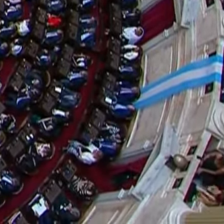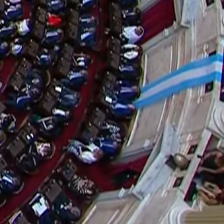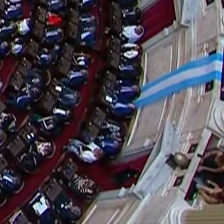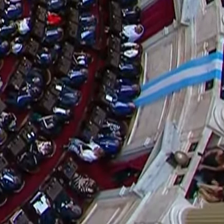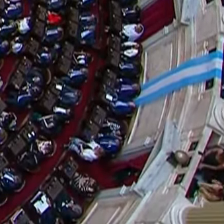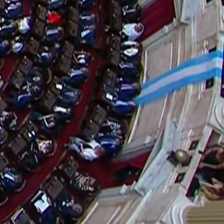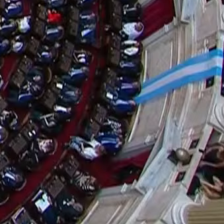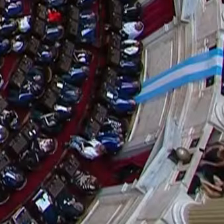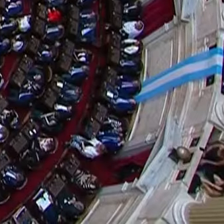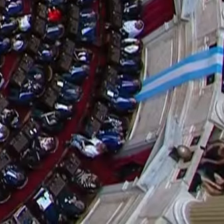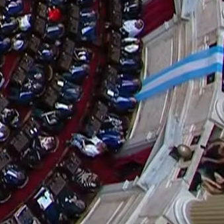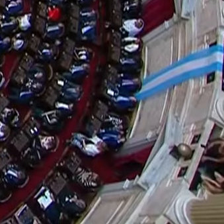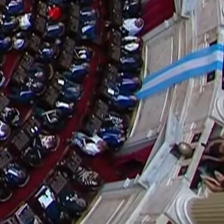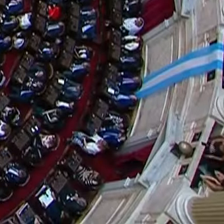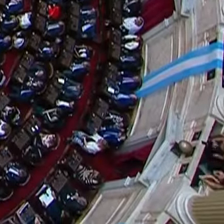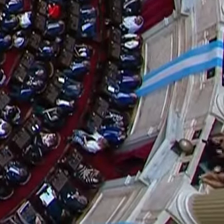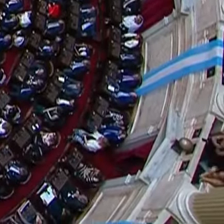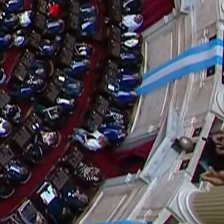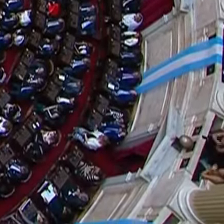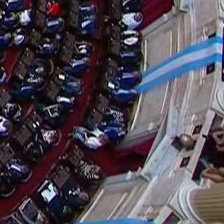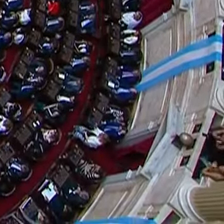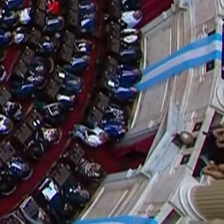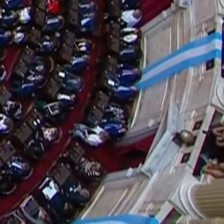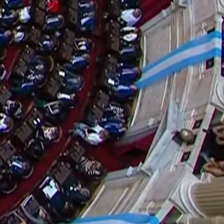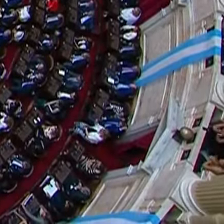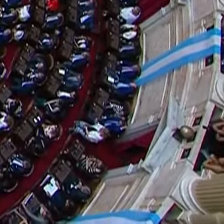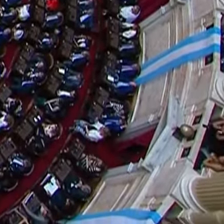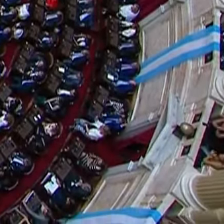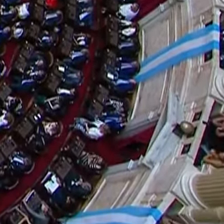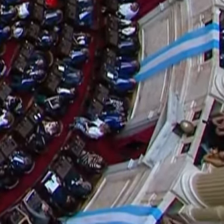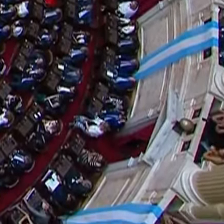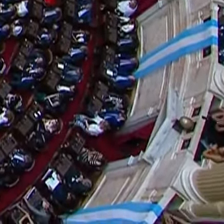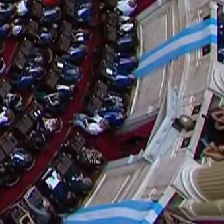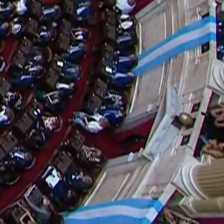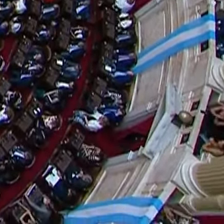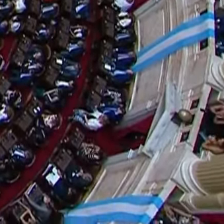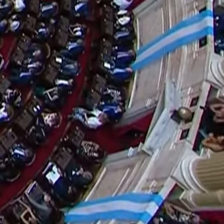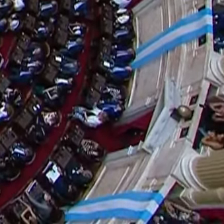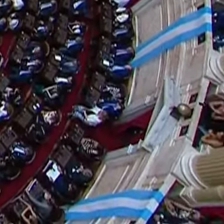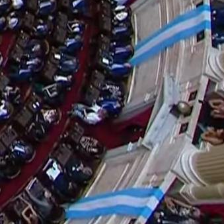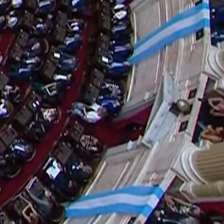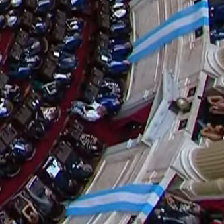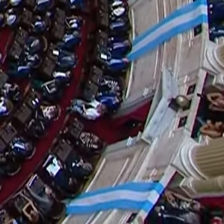de Diputados de la Nación, Tomás Figueroa.